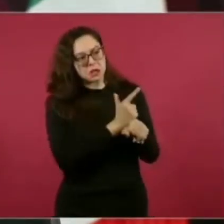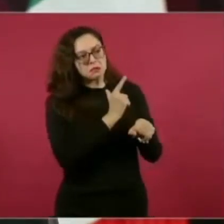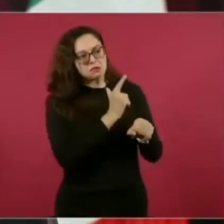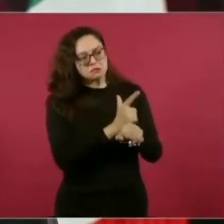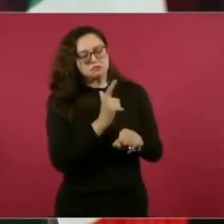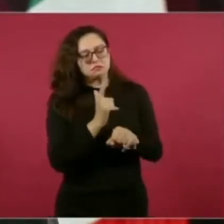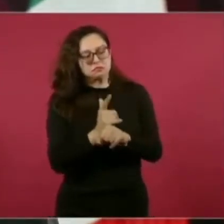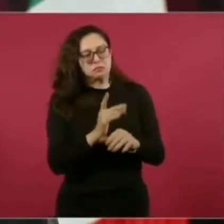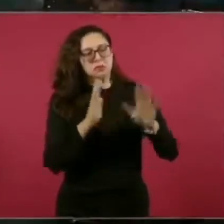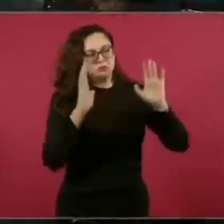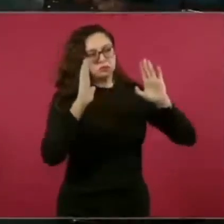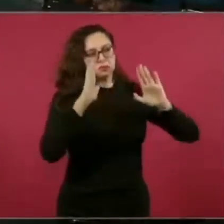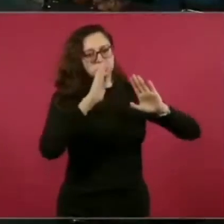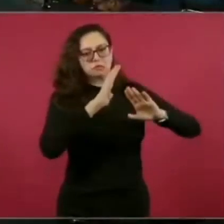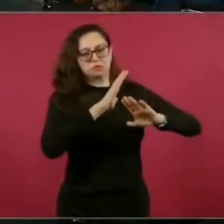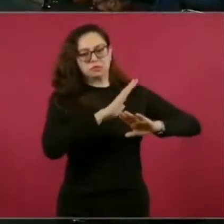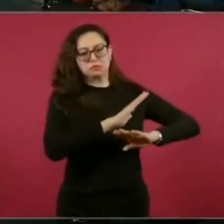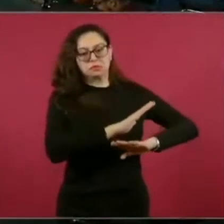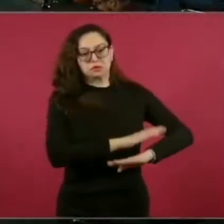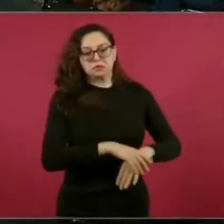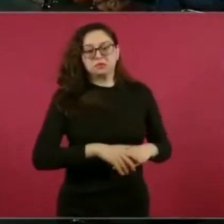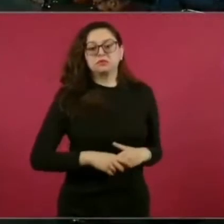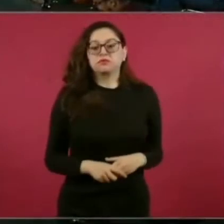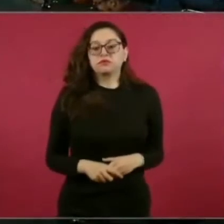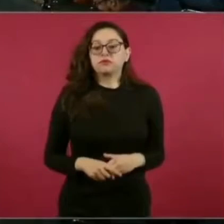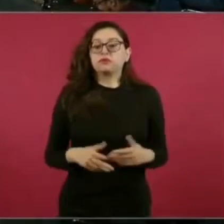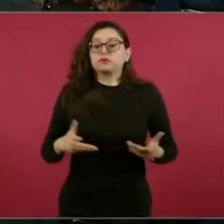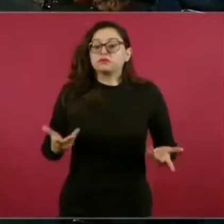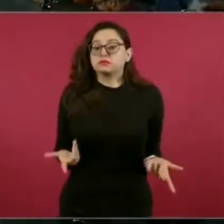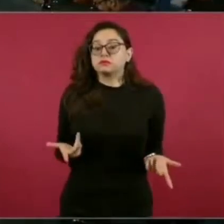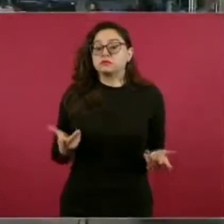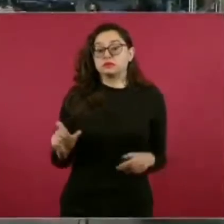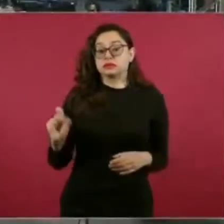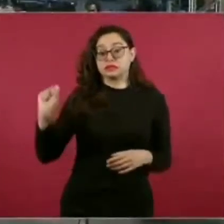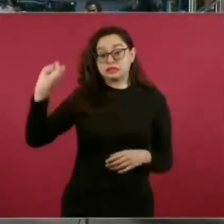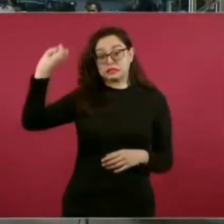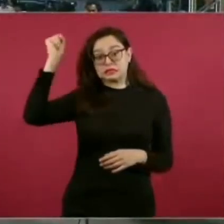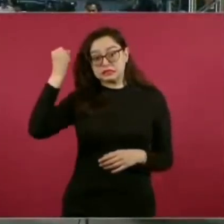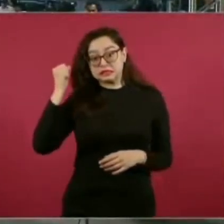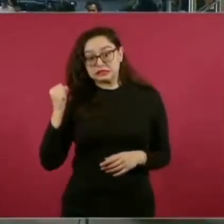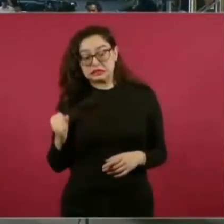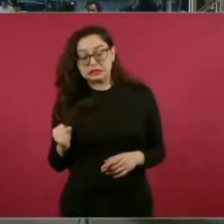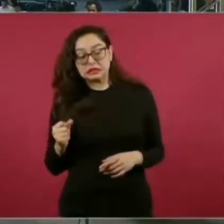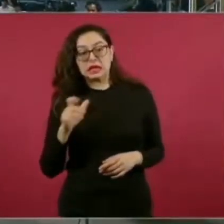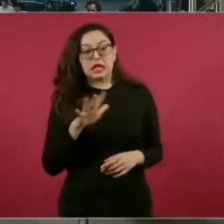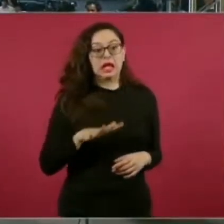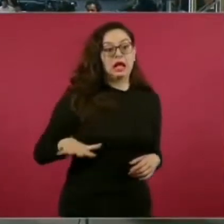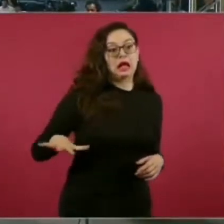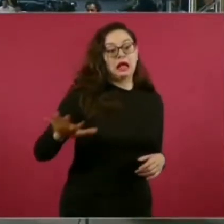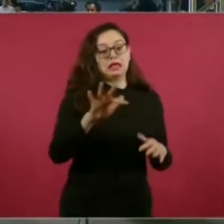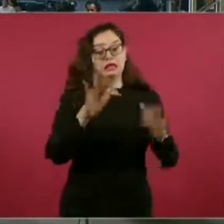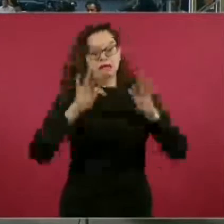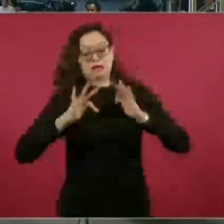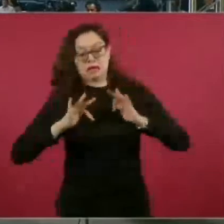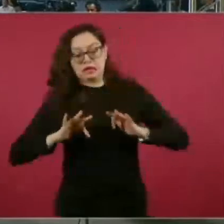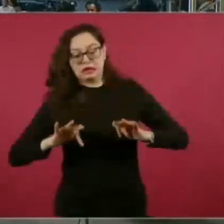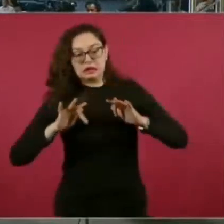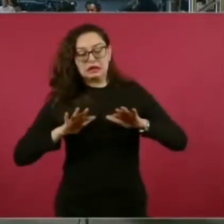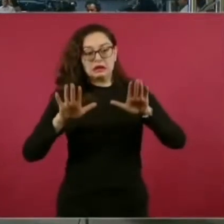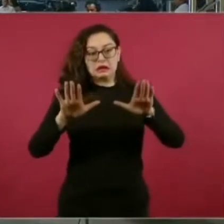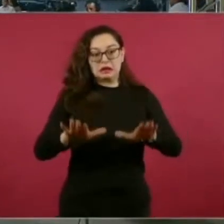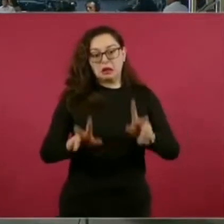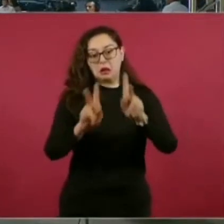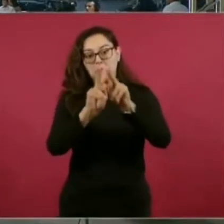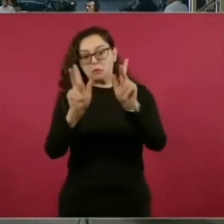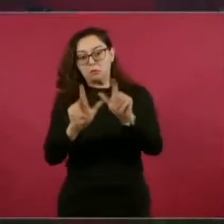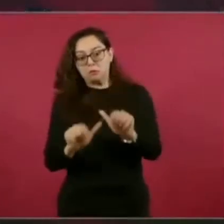en Sinaloa. La seguridad y la tranquilidad en Sinaloa depende de los grupos criminales presentes o ustedes como Es que autoridades